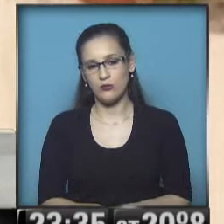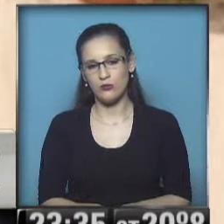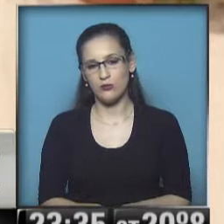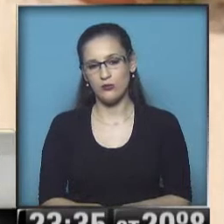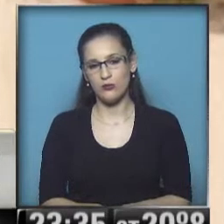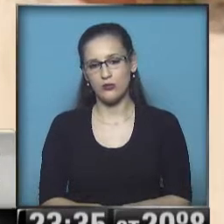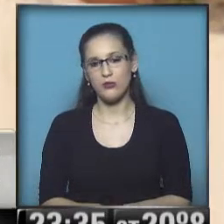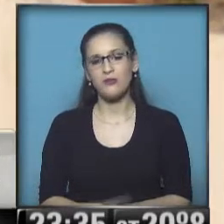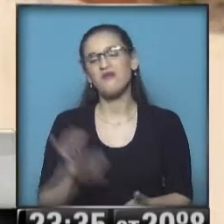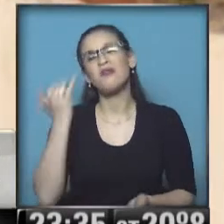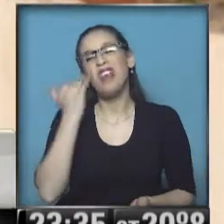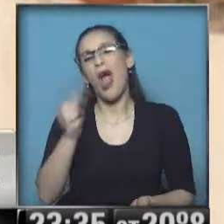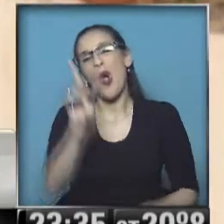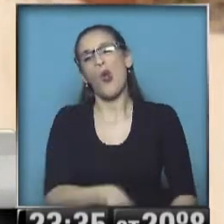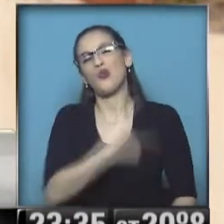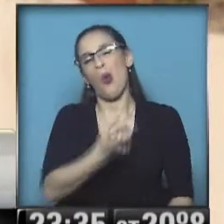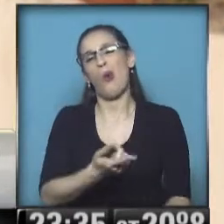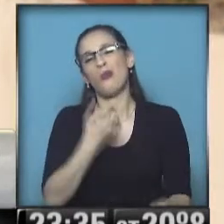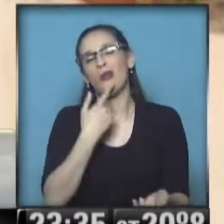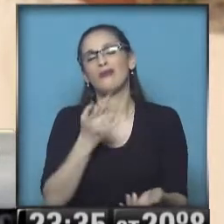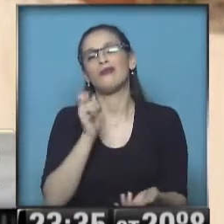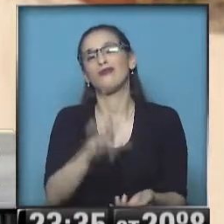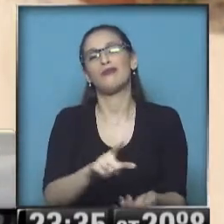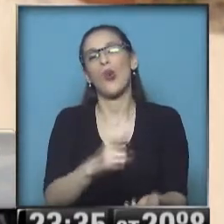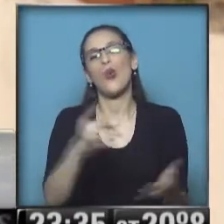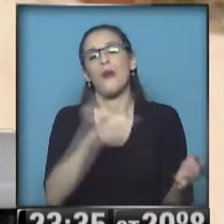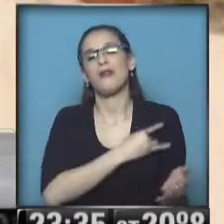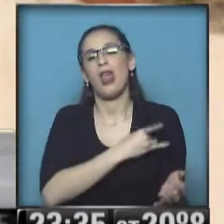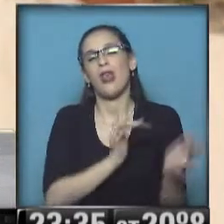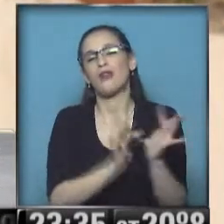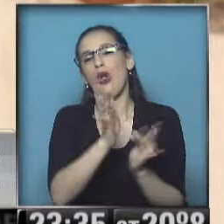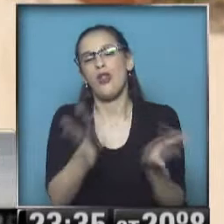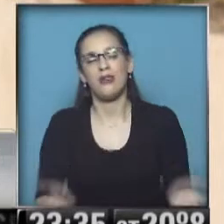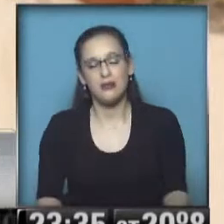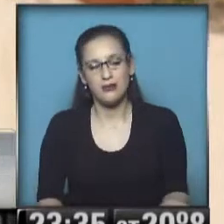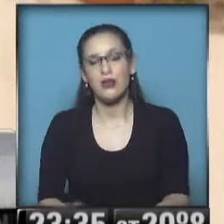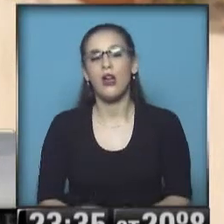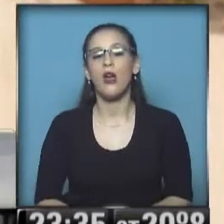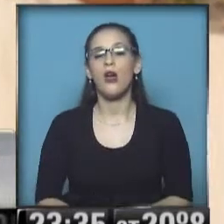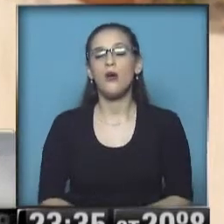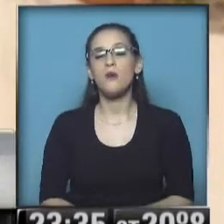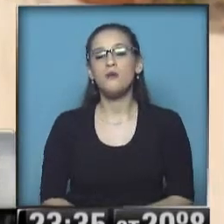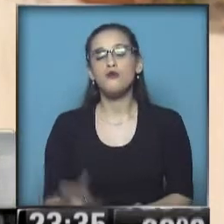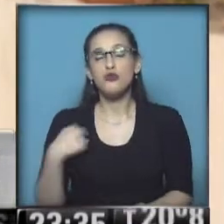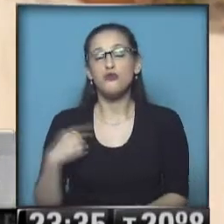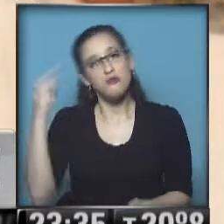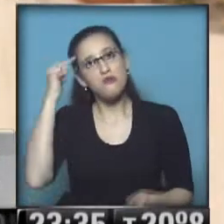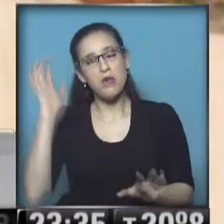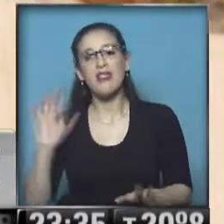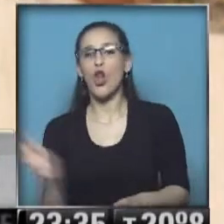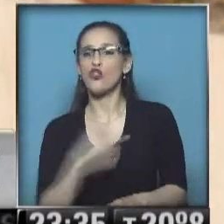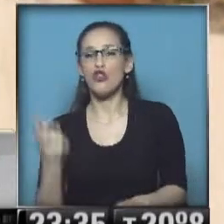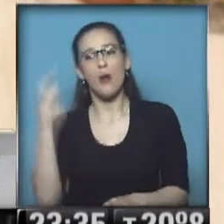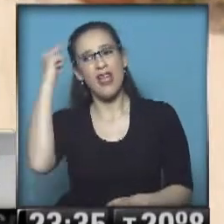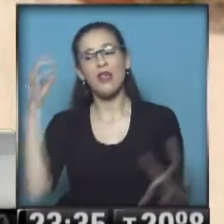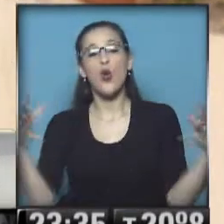tiene habituados la UCA, ¿no? Por ejemplo. Entonces yo creo que lamentablemente creemos, porque estoy hablando en nombre del grupo de curas, porque ese es lo que hemos dicho en el